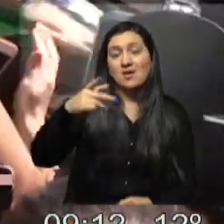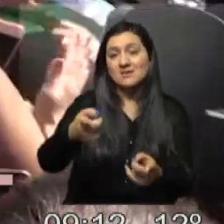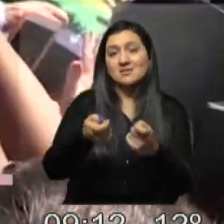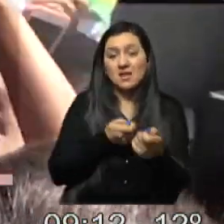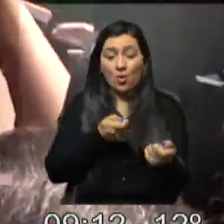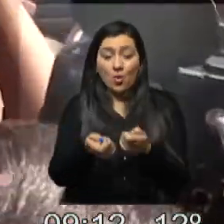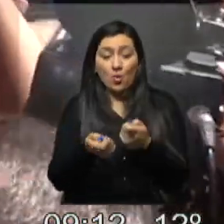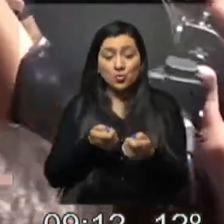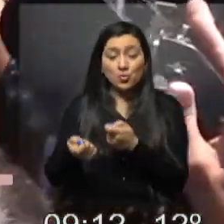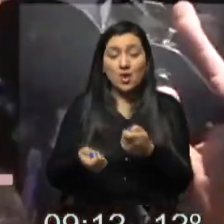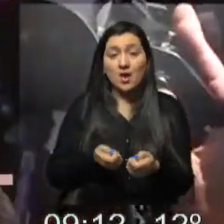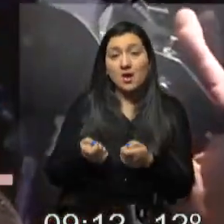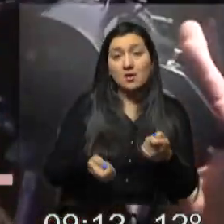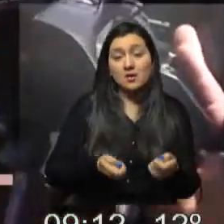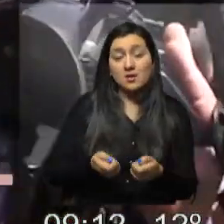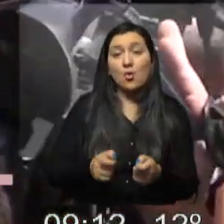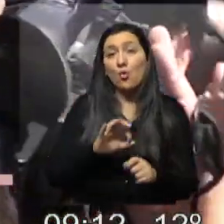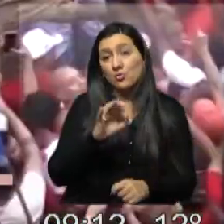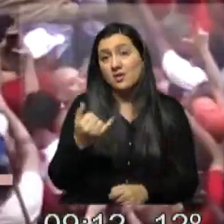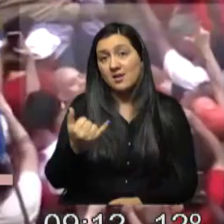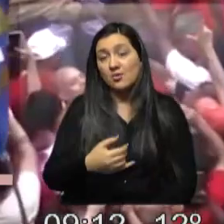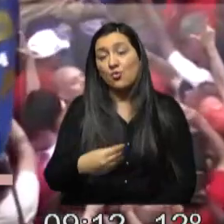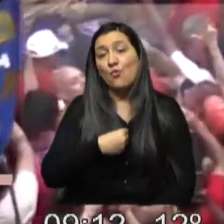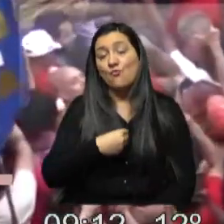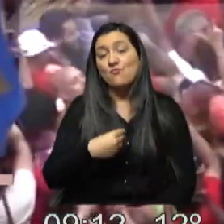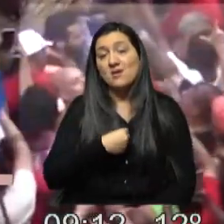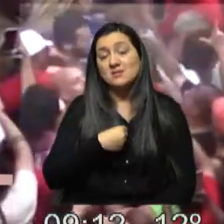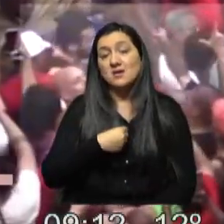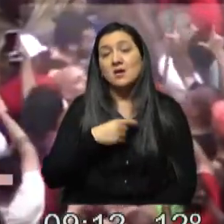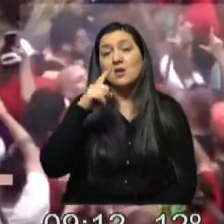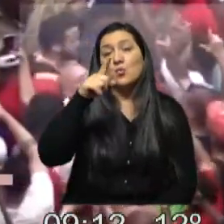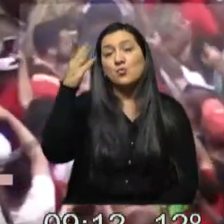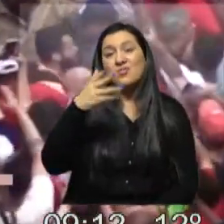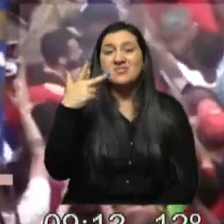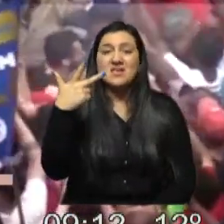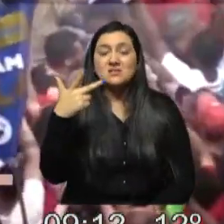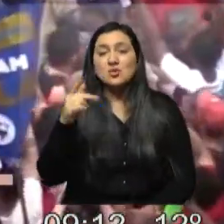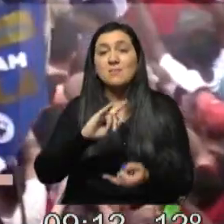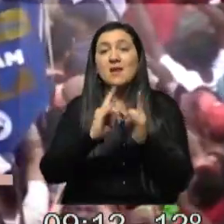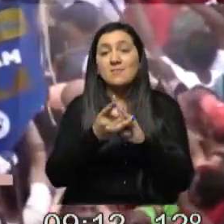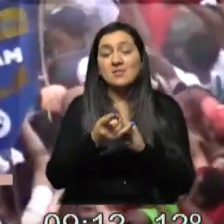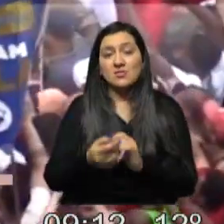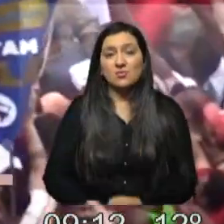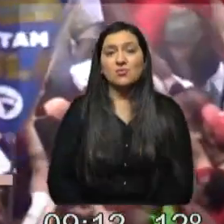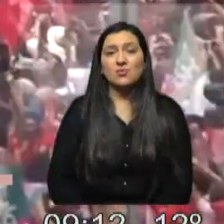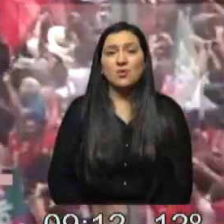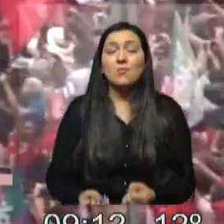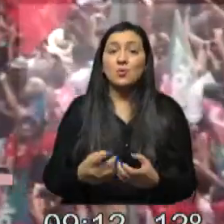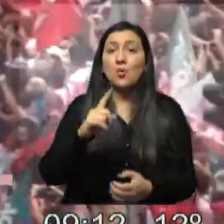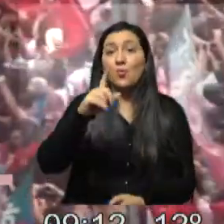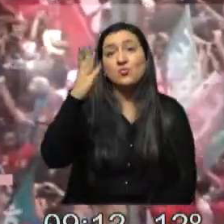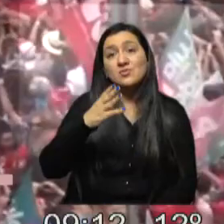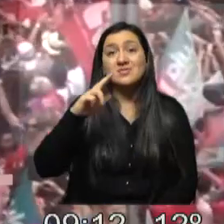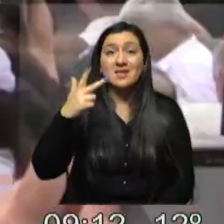controlar o tener una muy buena confianza en una base de un tercio del Parlamento, porque un tercio le garantiza que no le hagan un juicio político.